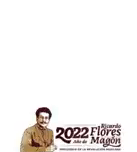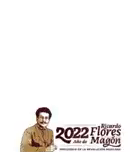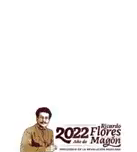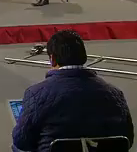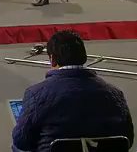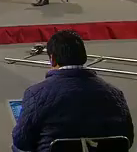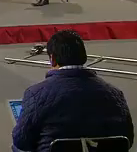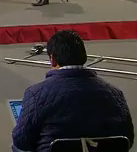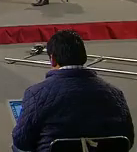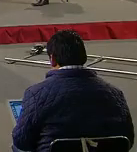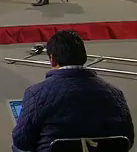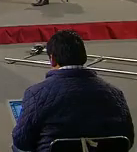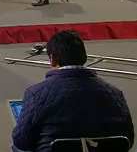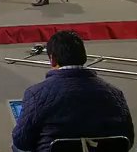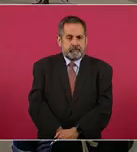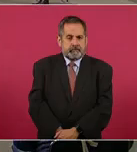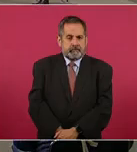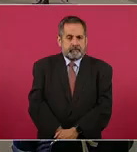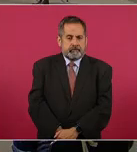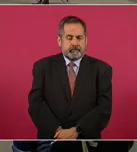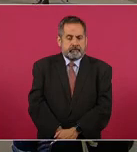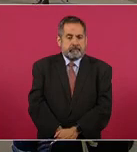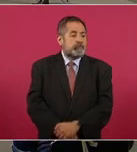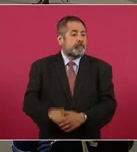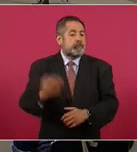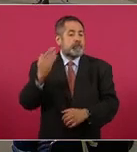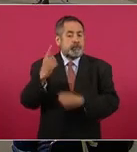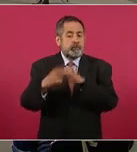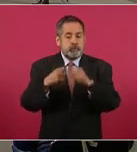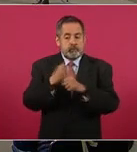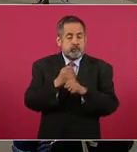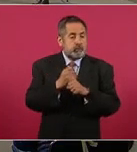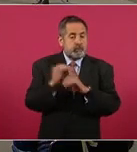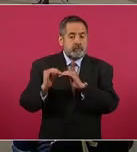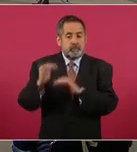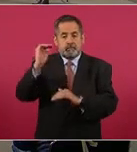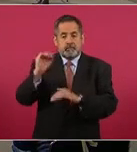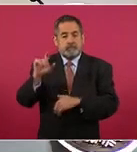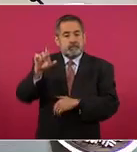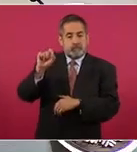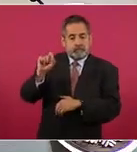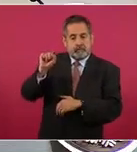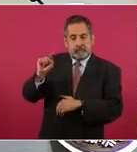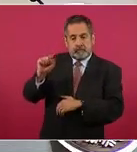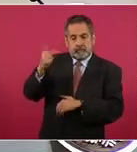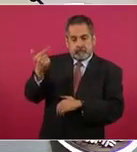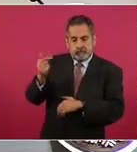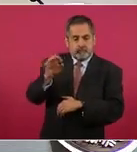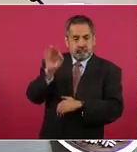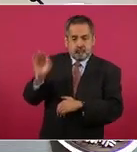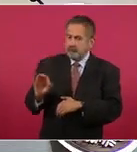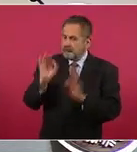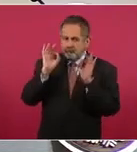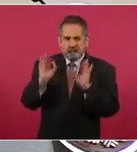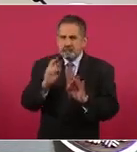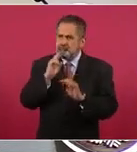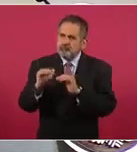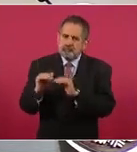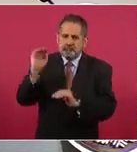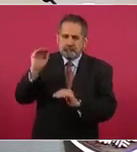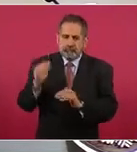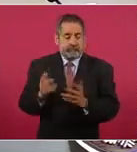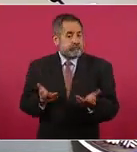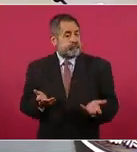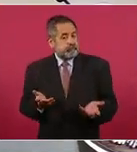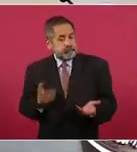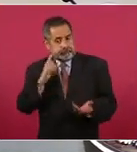grandes contribuyentes aumentó con relación al año pasado 20.7 en términos reales. O sea, ahí